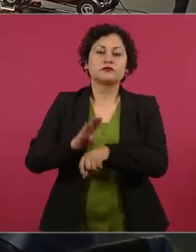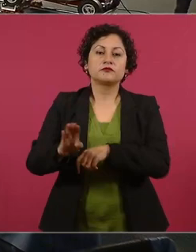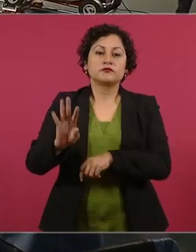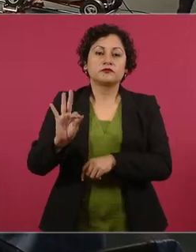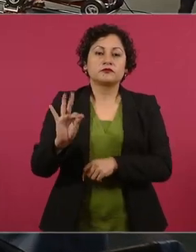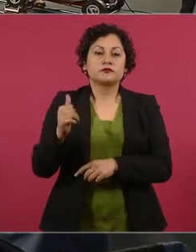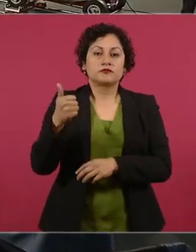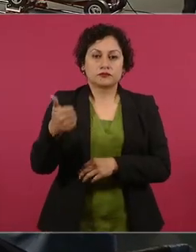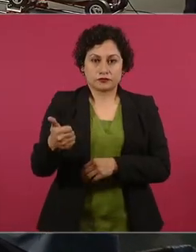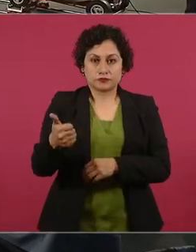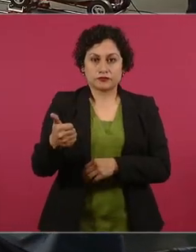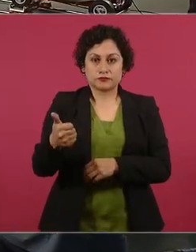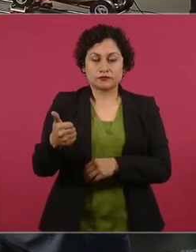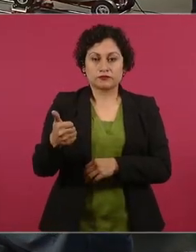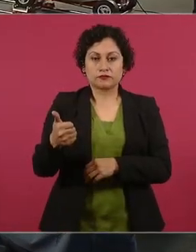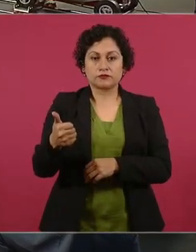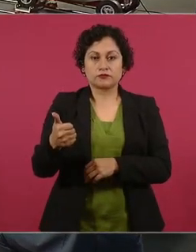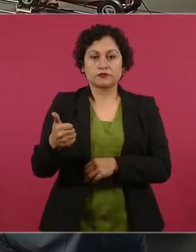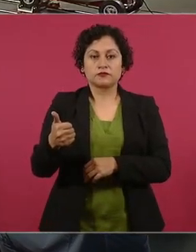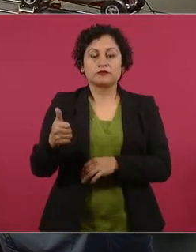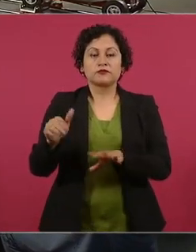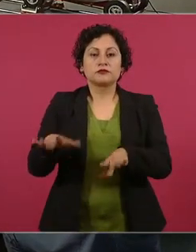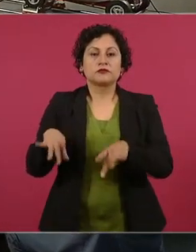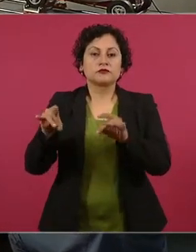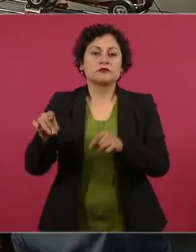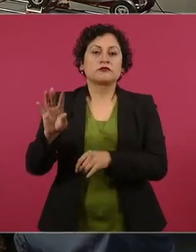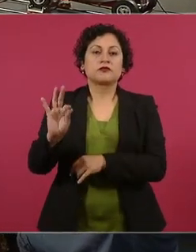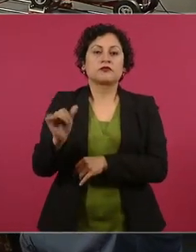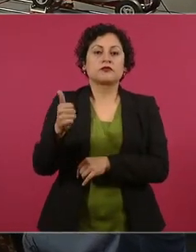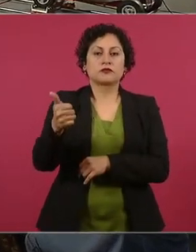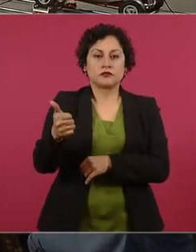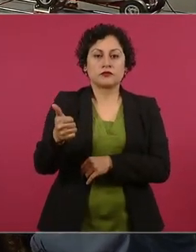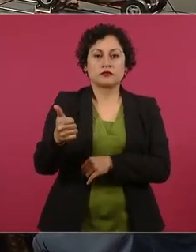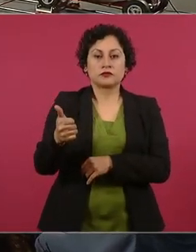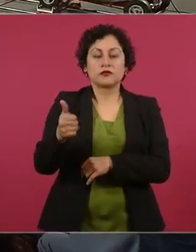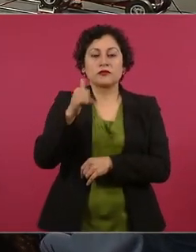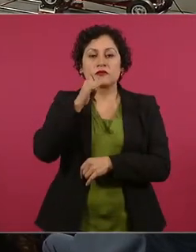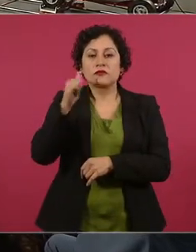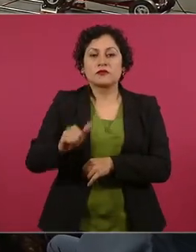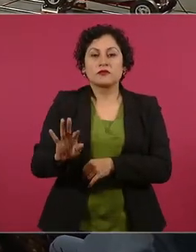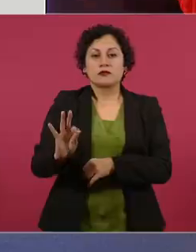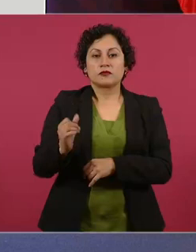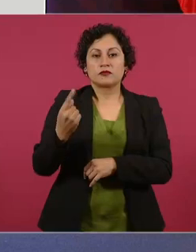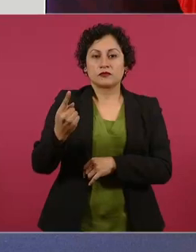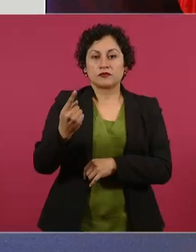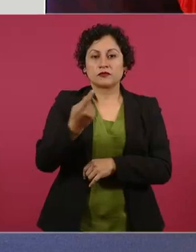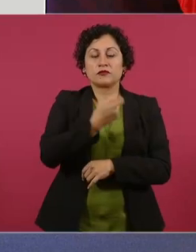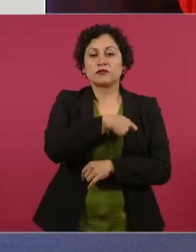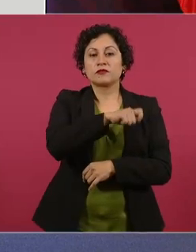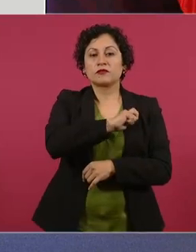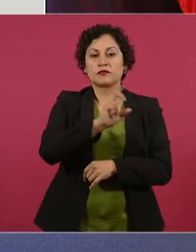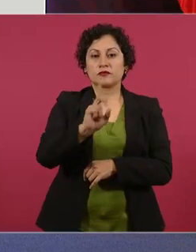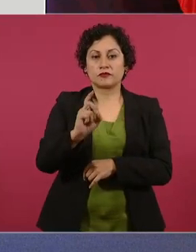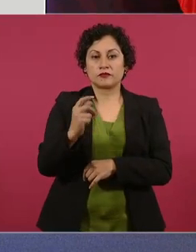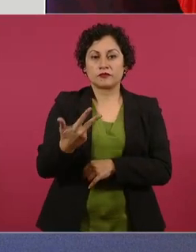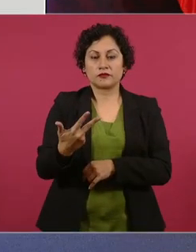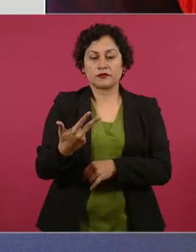46. Australia 46, Italia 41, España 38,